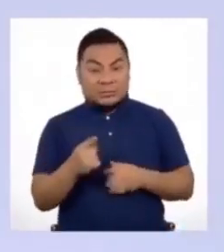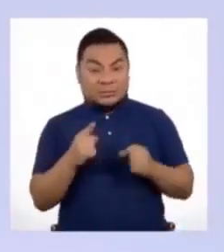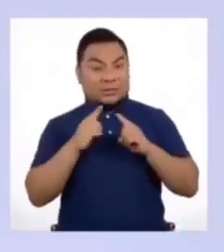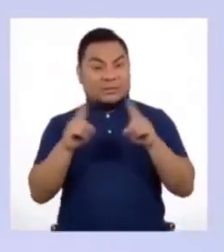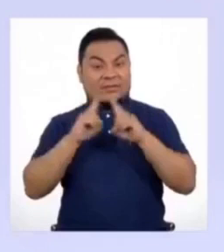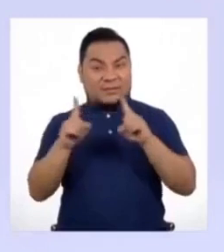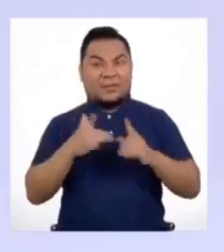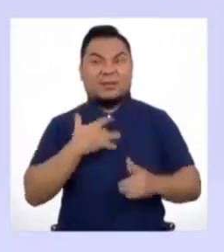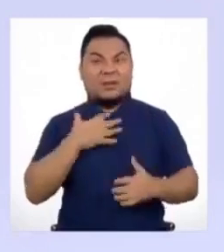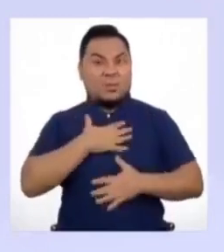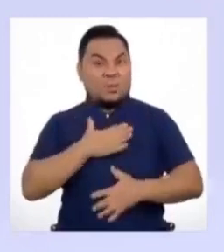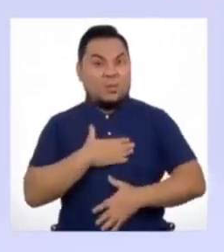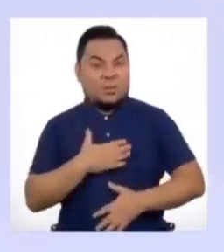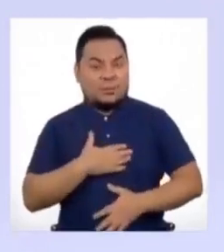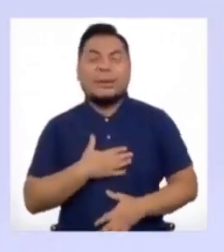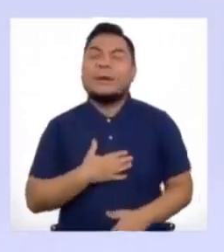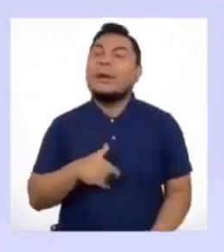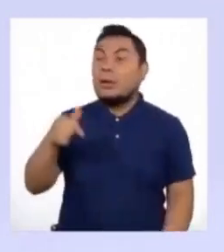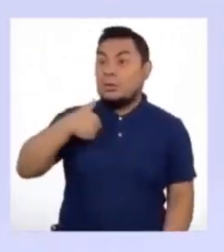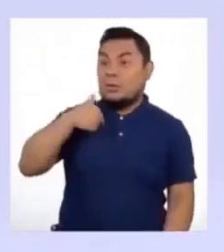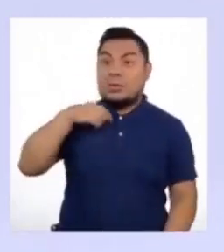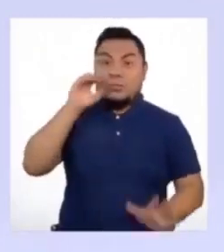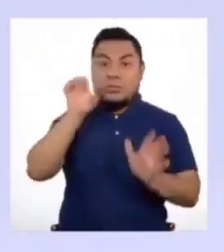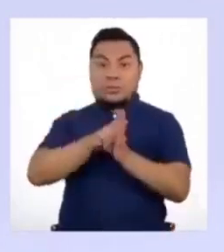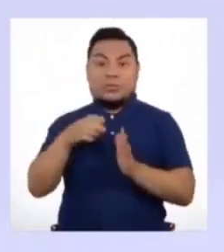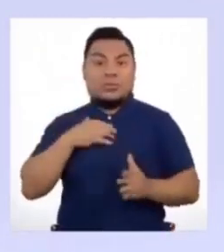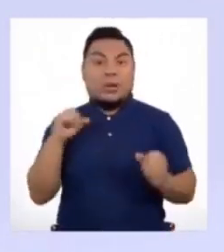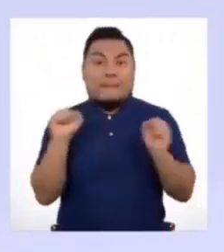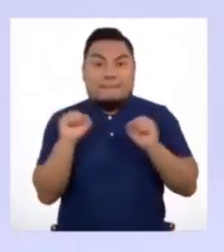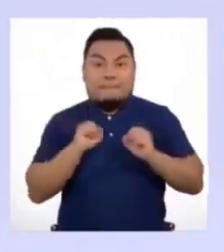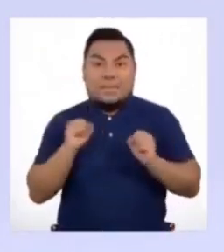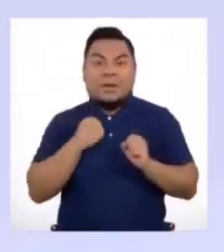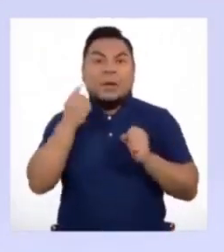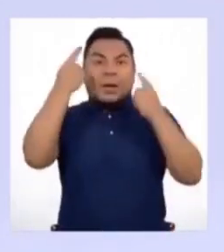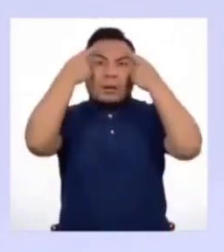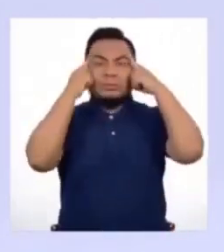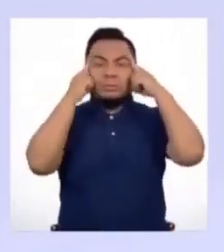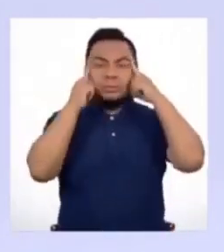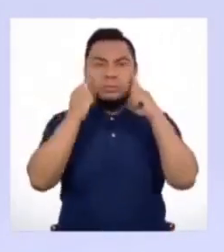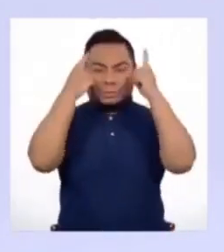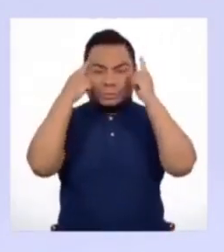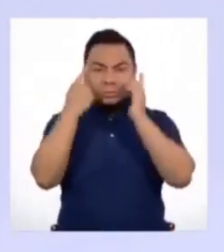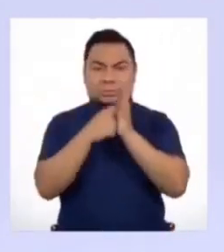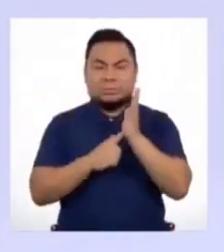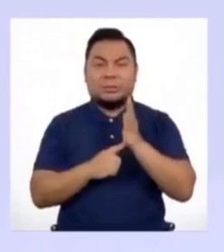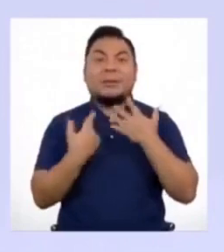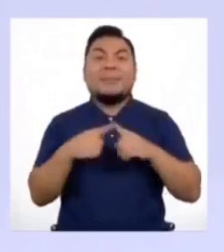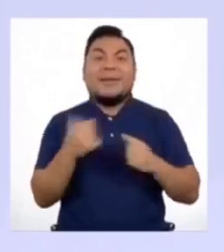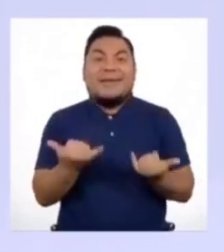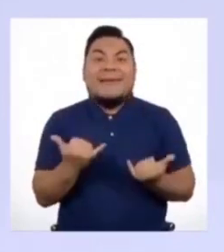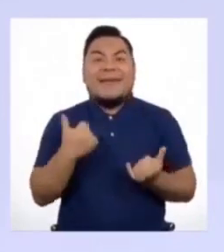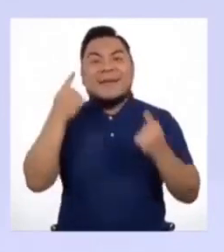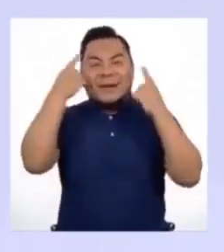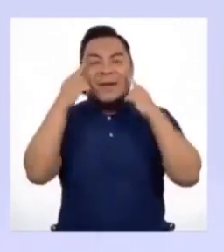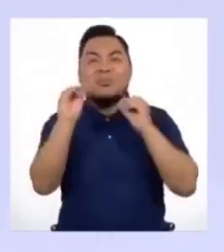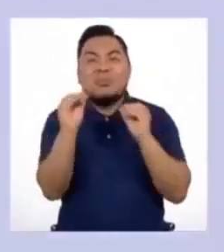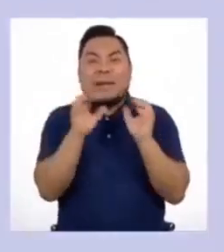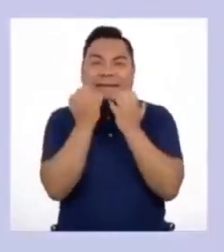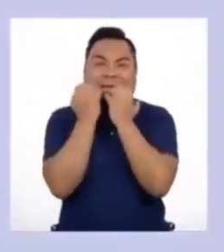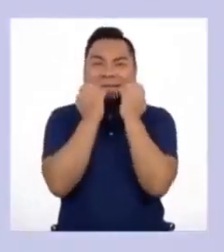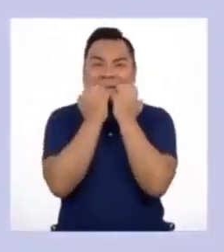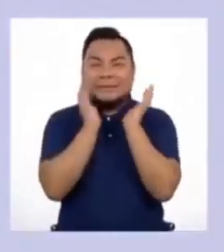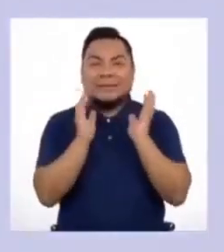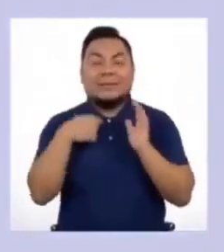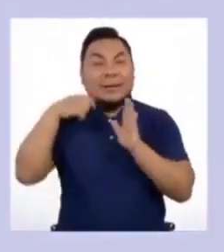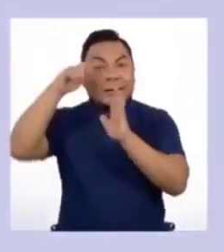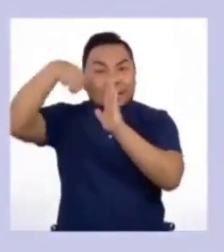en tu cuerpo? Yo, por ejemplo, cuando tengo miedo, me sudan las manos. Por ejemplo, como ahora. Pero ahorita me están sudando porque me pongo un poquito nerviosa. A veces